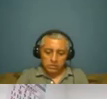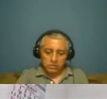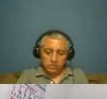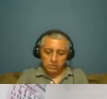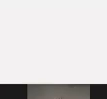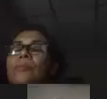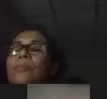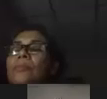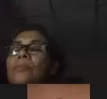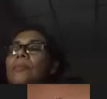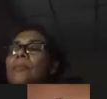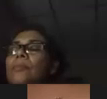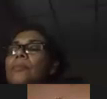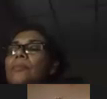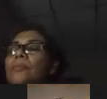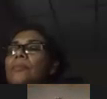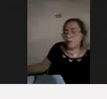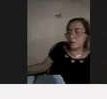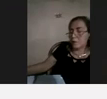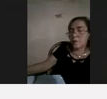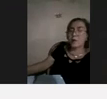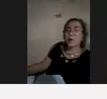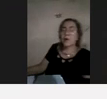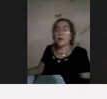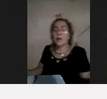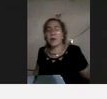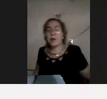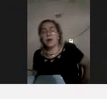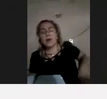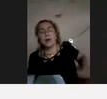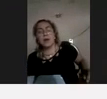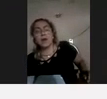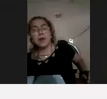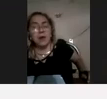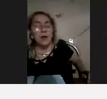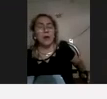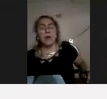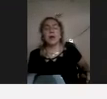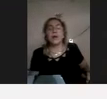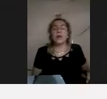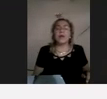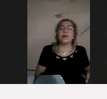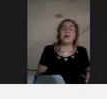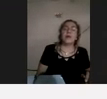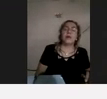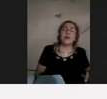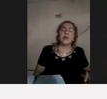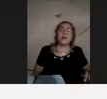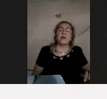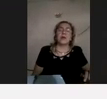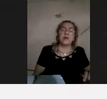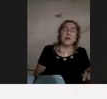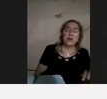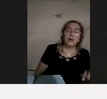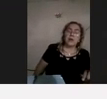Teacher, ajá. ¿Puede poner la puntuación, por favor, otra vez? La puntuación es esta. No, pues